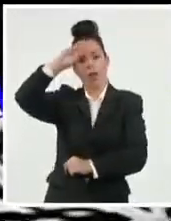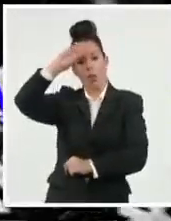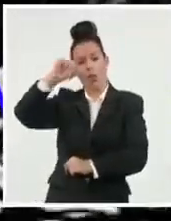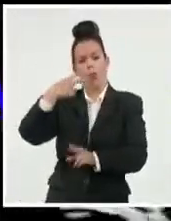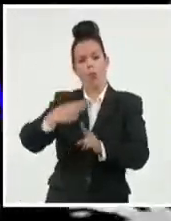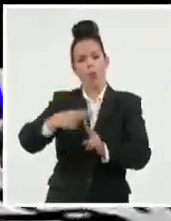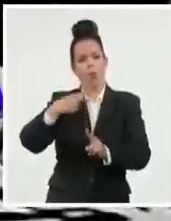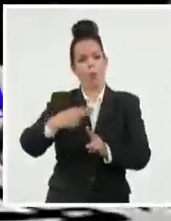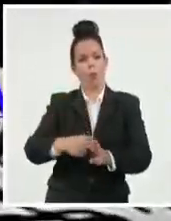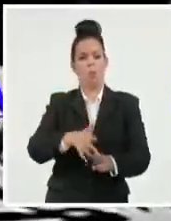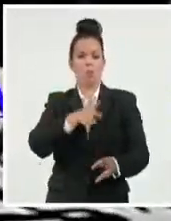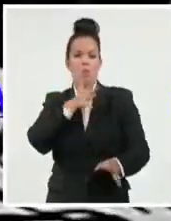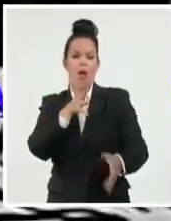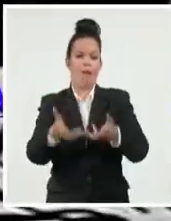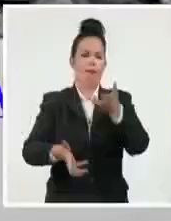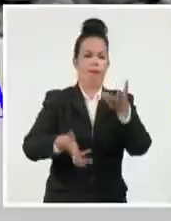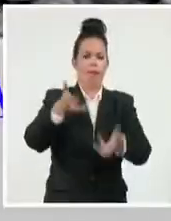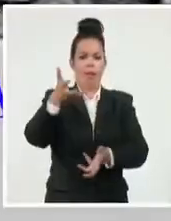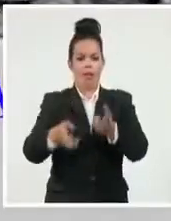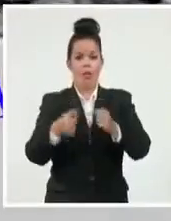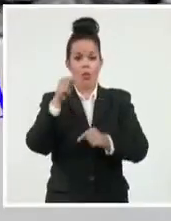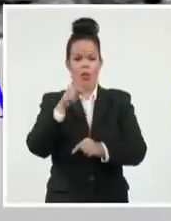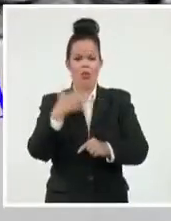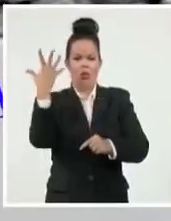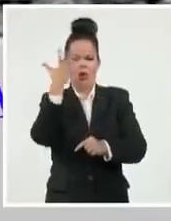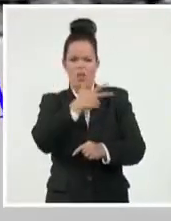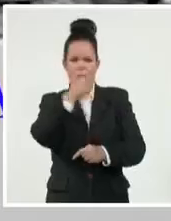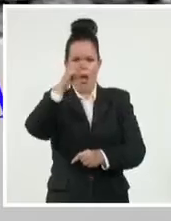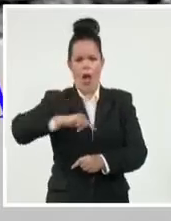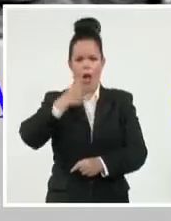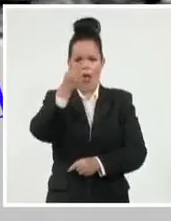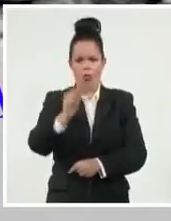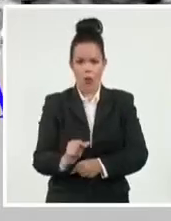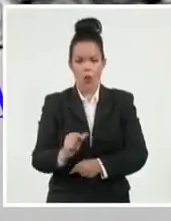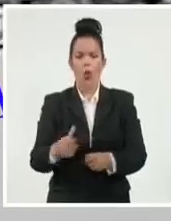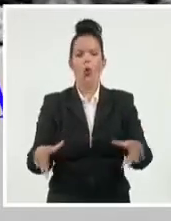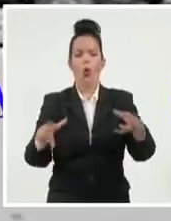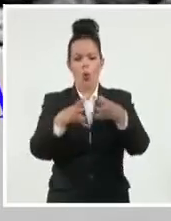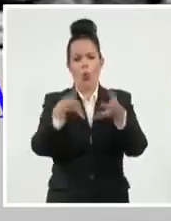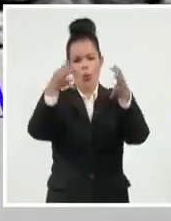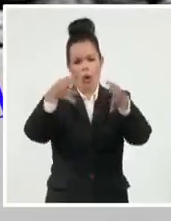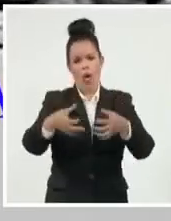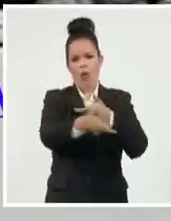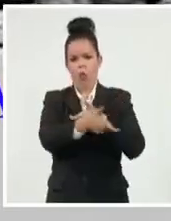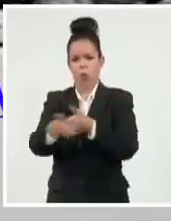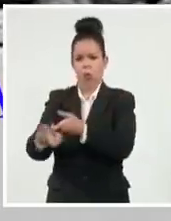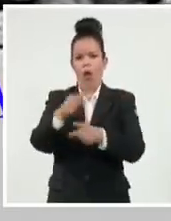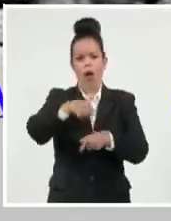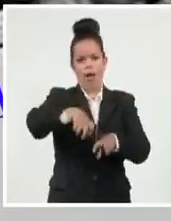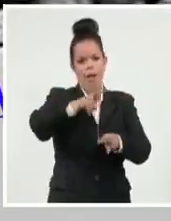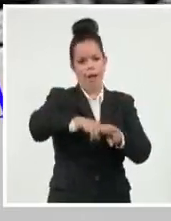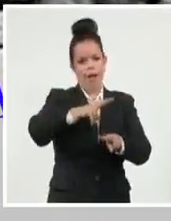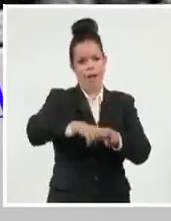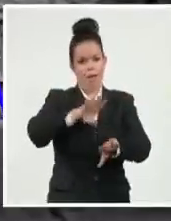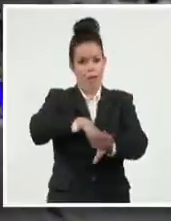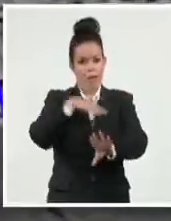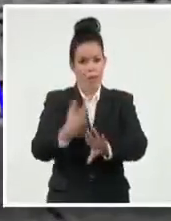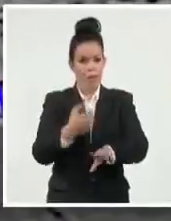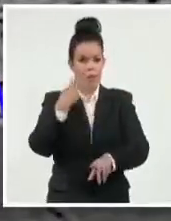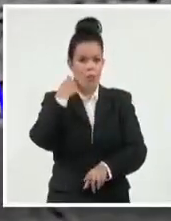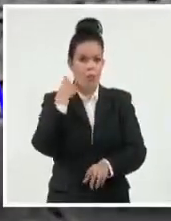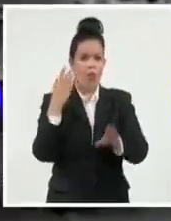Incendio, protagonizada por el Cuerpo de Bomberos de La Habana. Apenas un año después y ya se estrenaba El